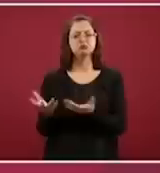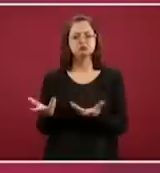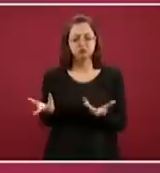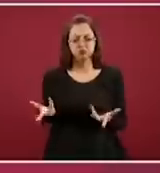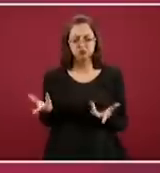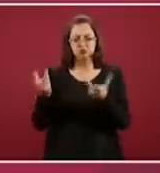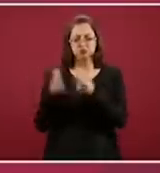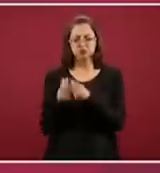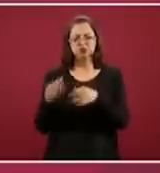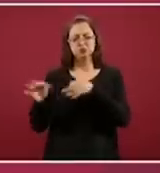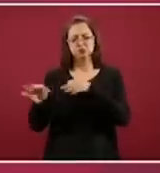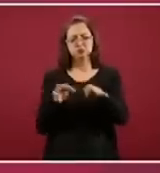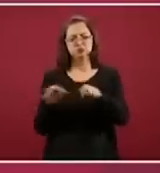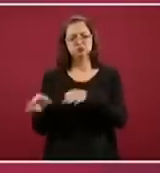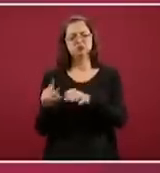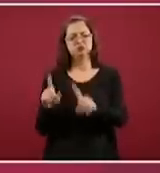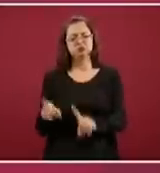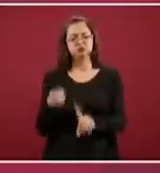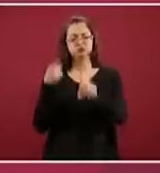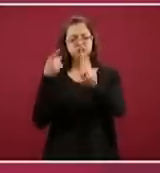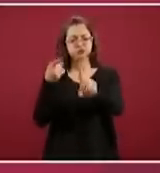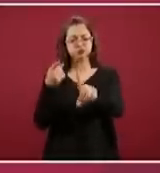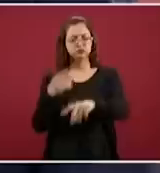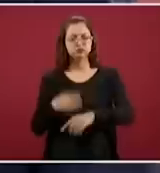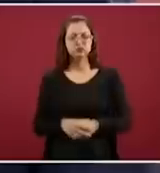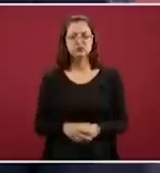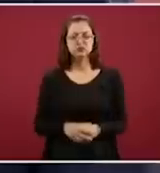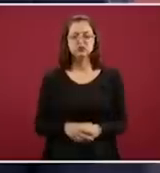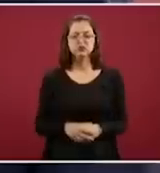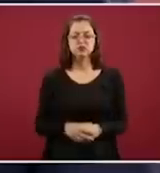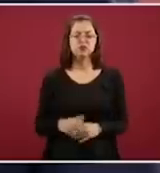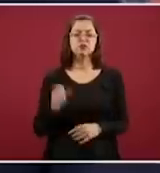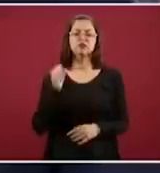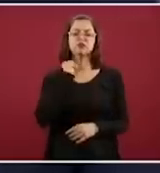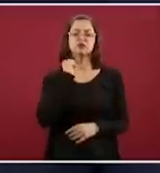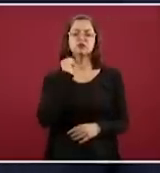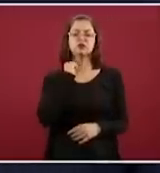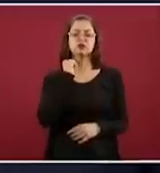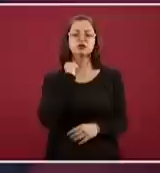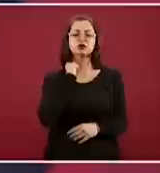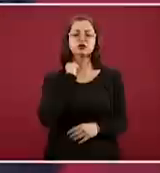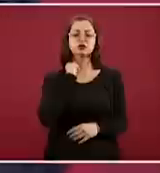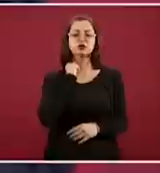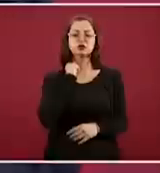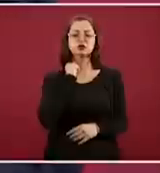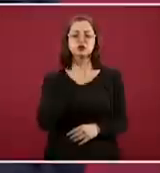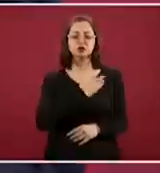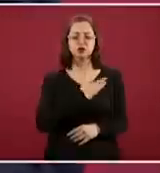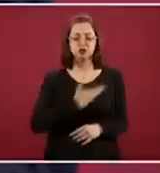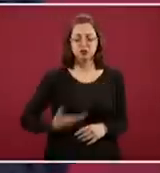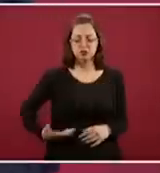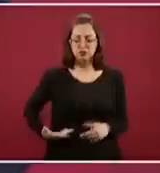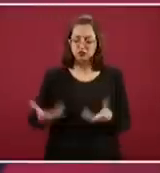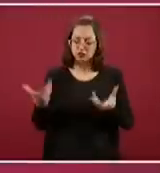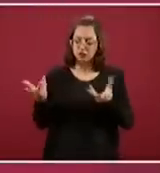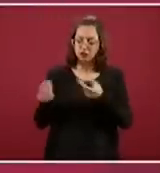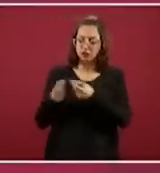trabajando juntos, tanto el Senado como el Ejecutivo.